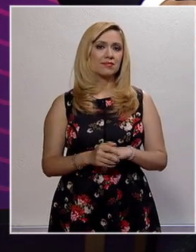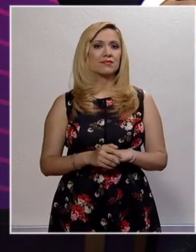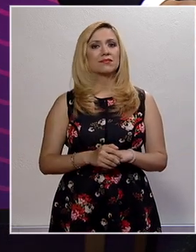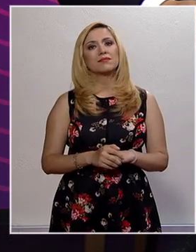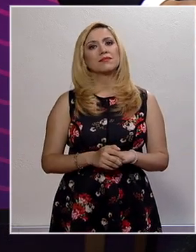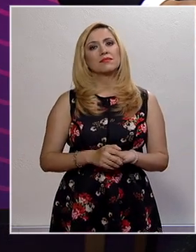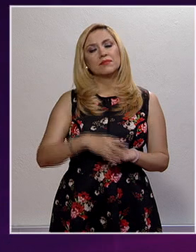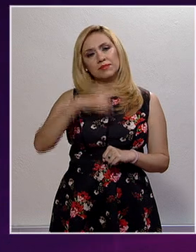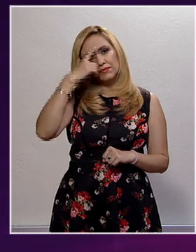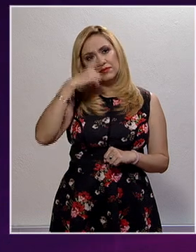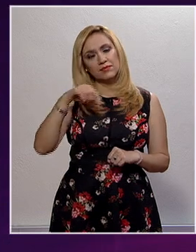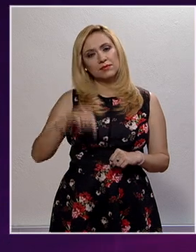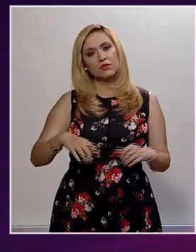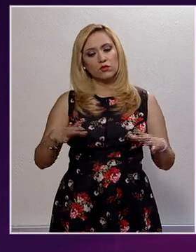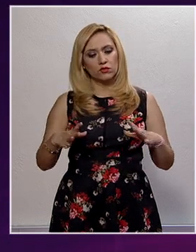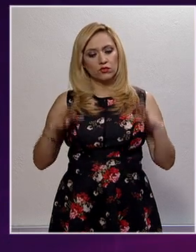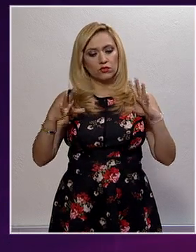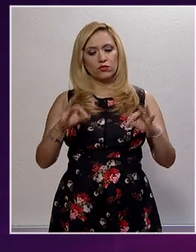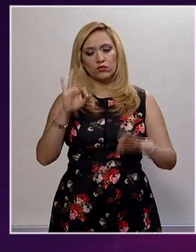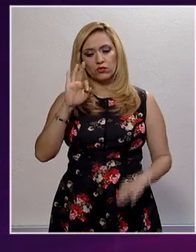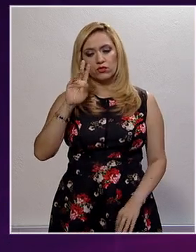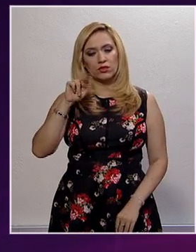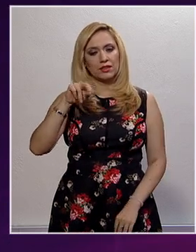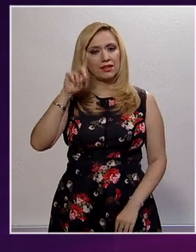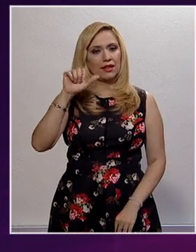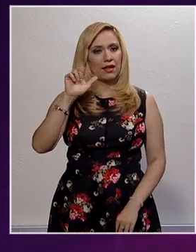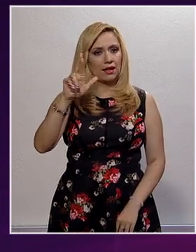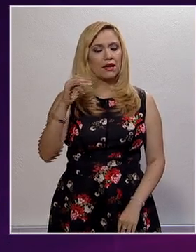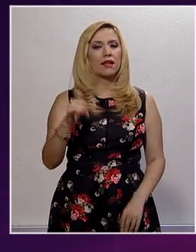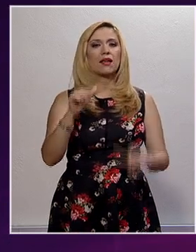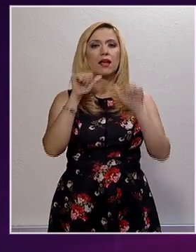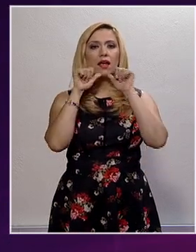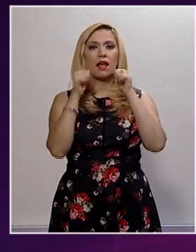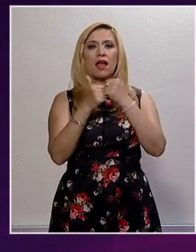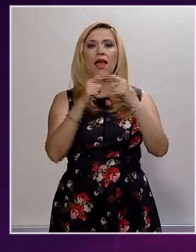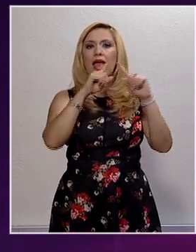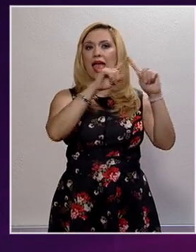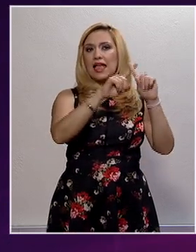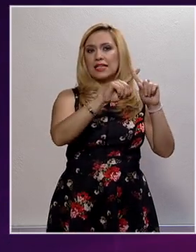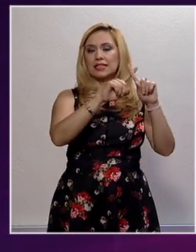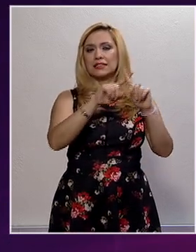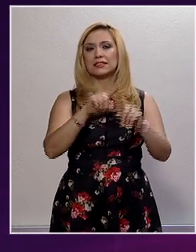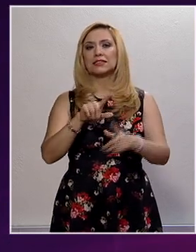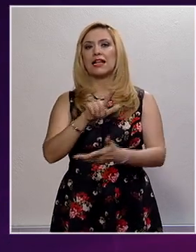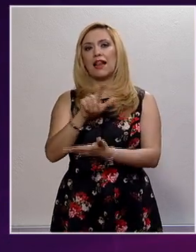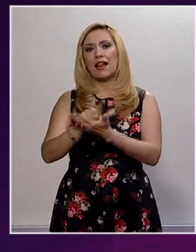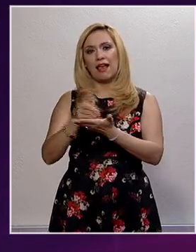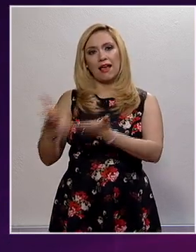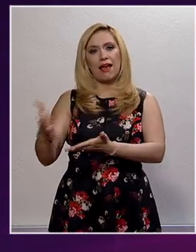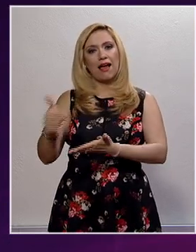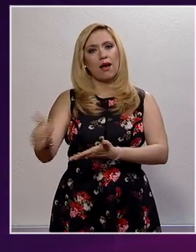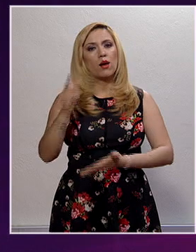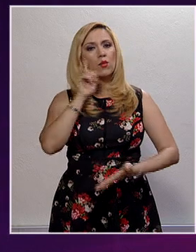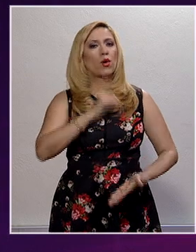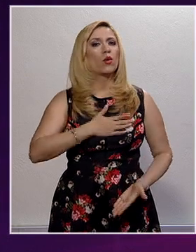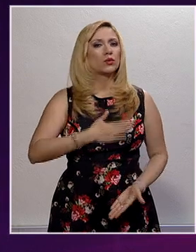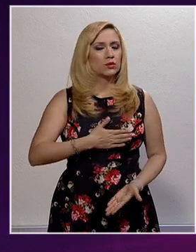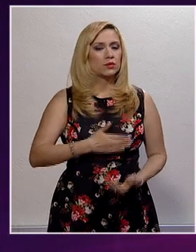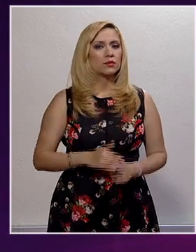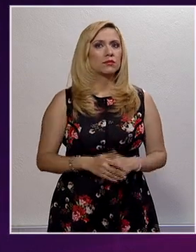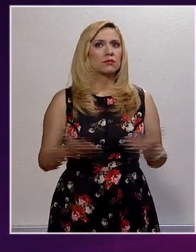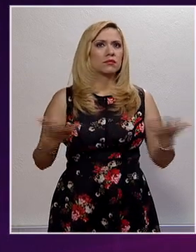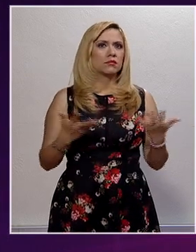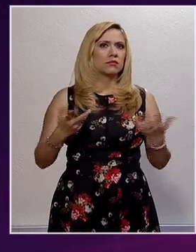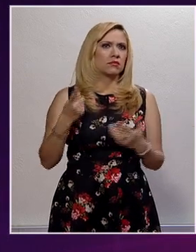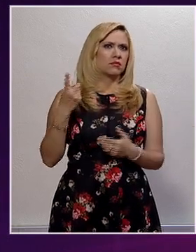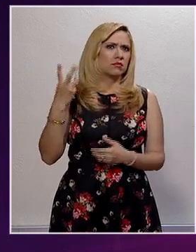justamente fundar y otra organización de la sociedad civil que se llama X Justicia para las Mujeres. Hicimos hace